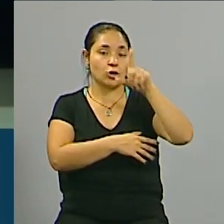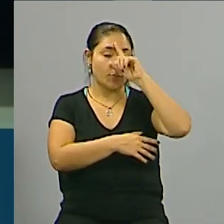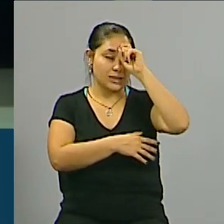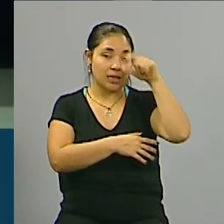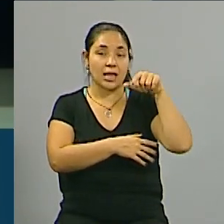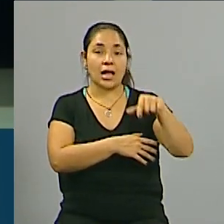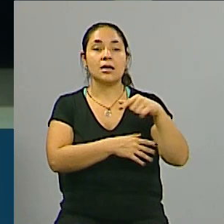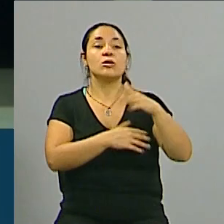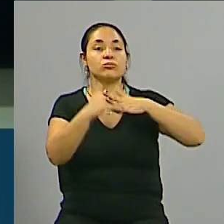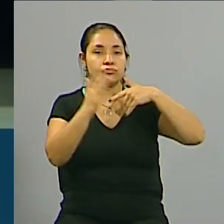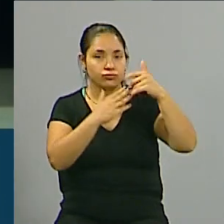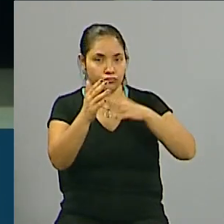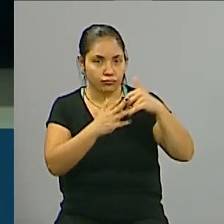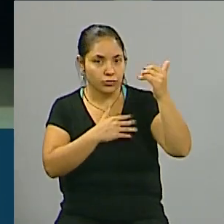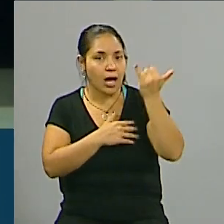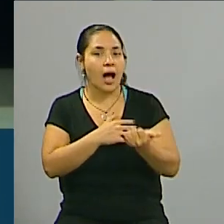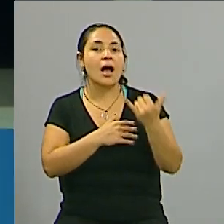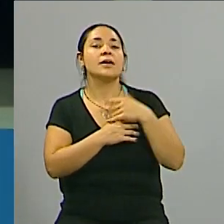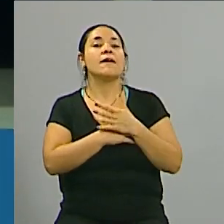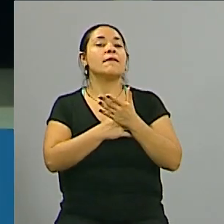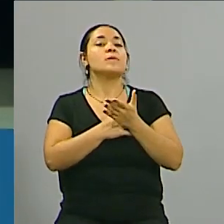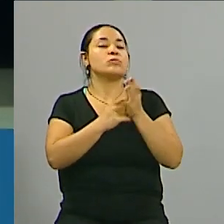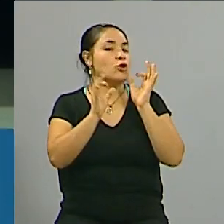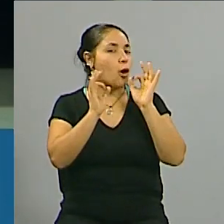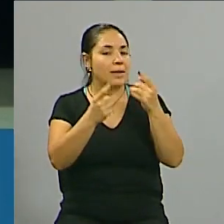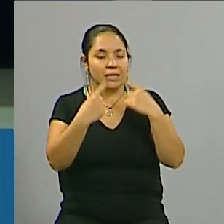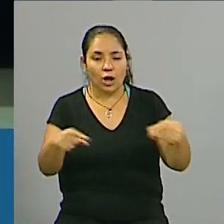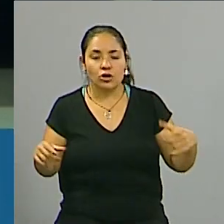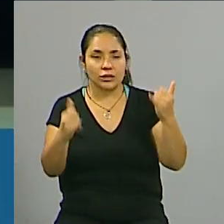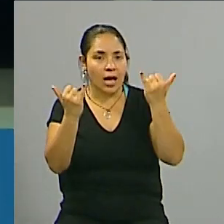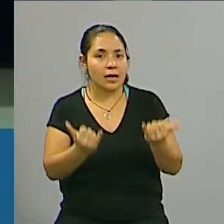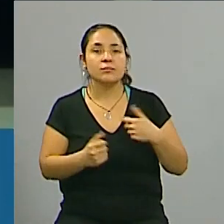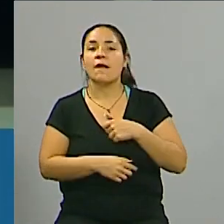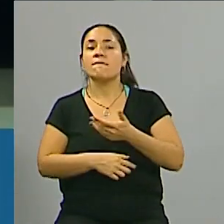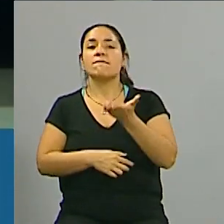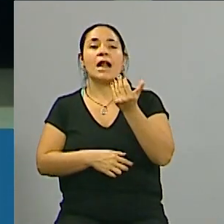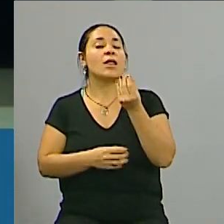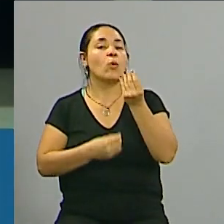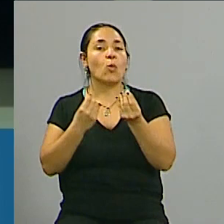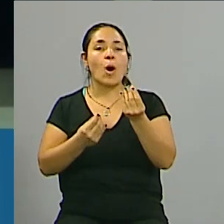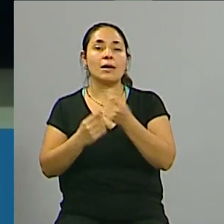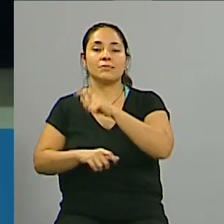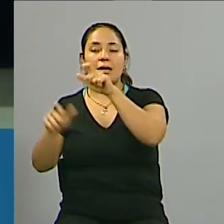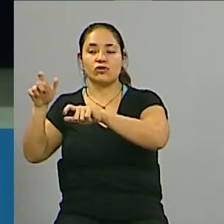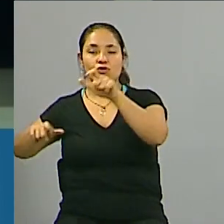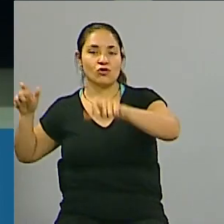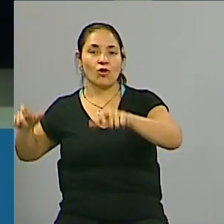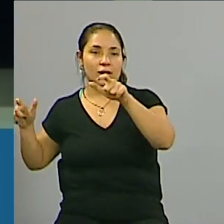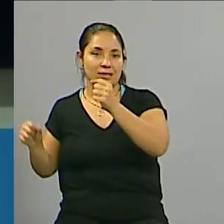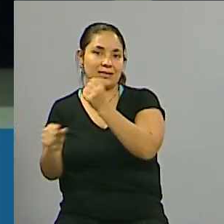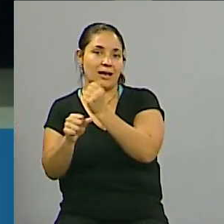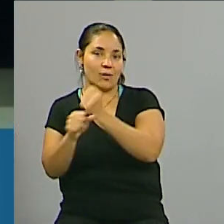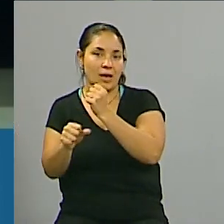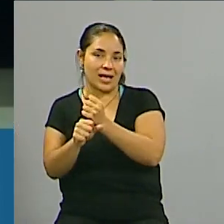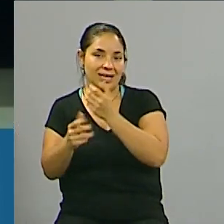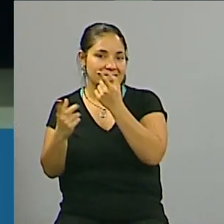sí, Claudia, está faltando es el recurso humano. Claro. Cuesta a nivel provincial, no solo a Lavalle, y tenemos que traer de otras provincias